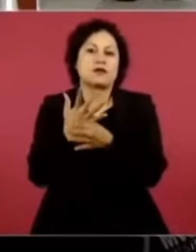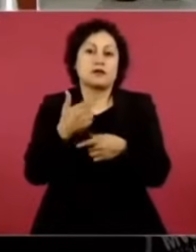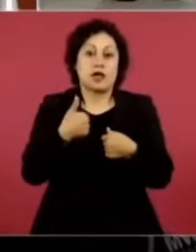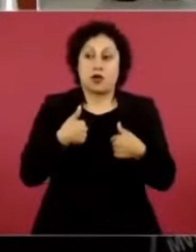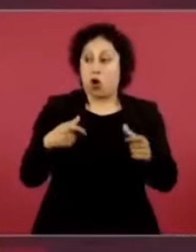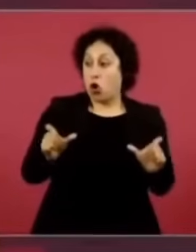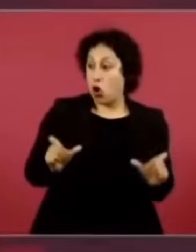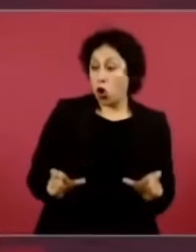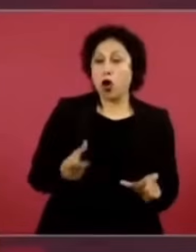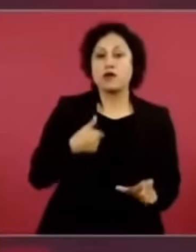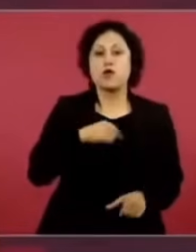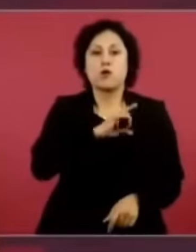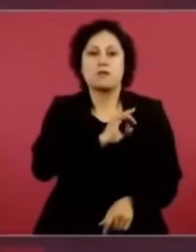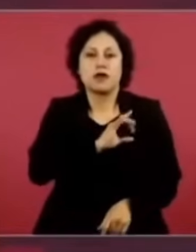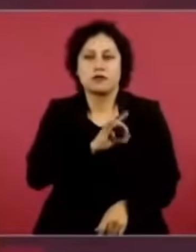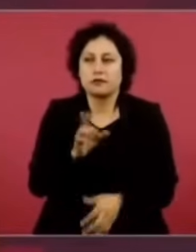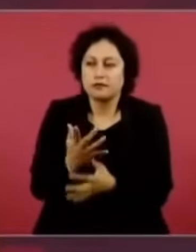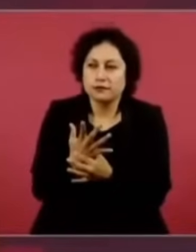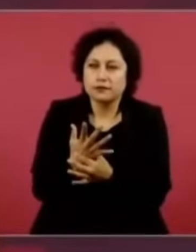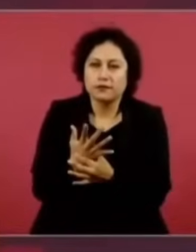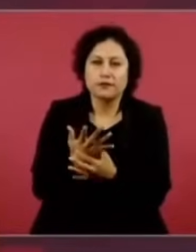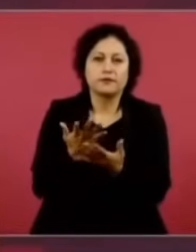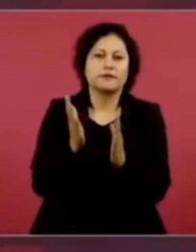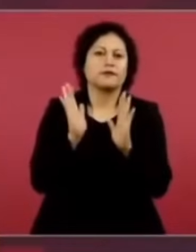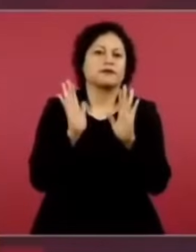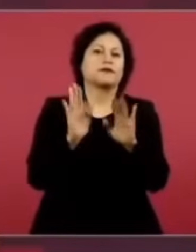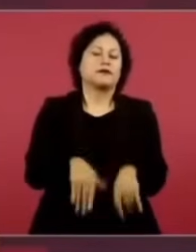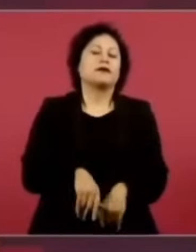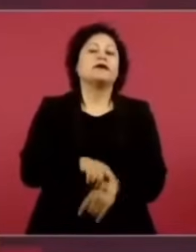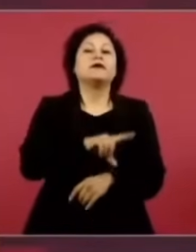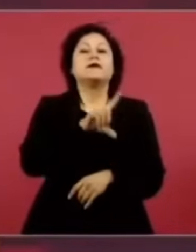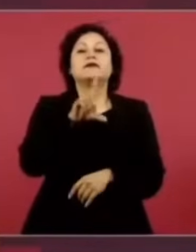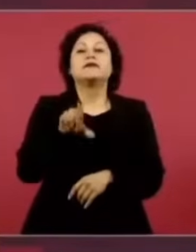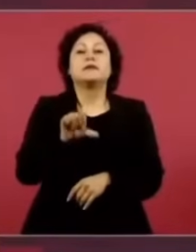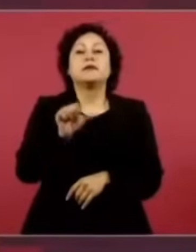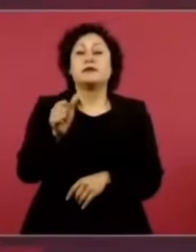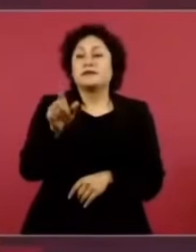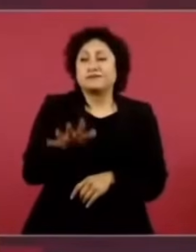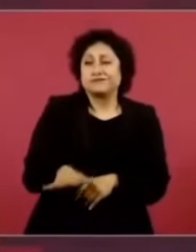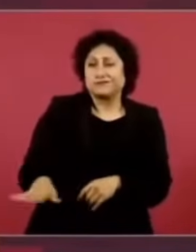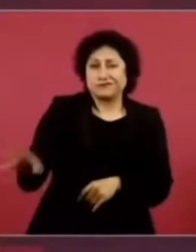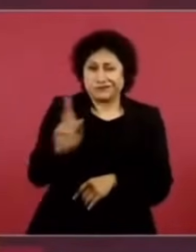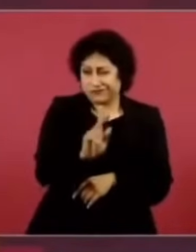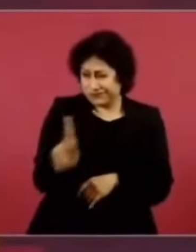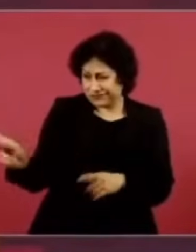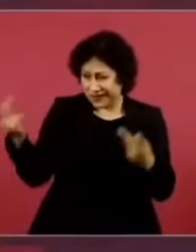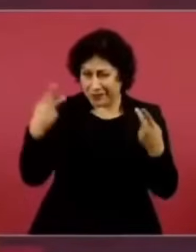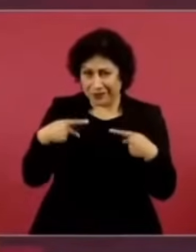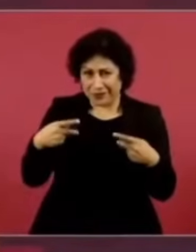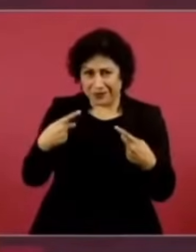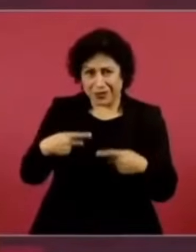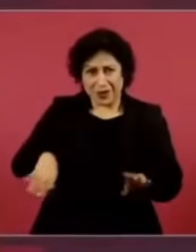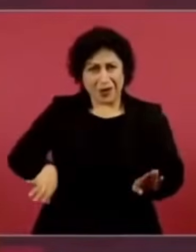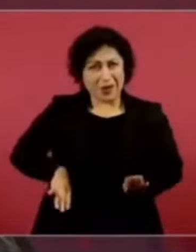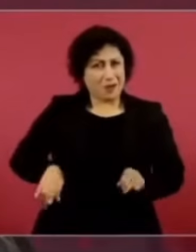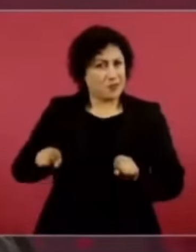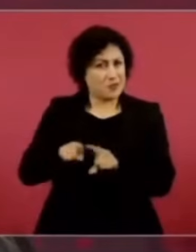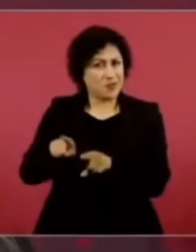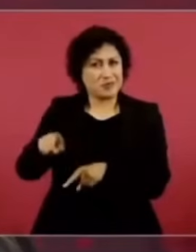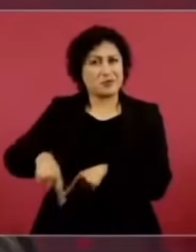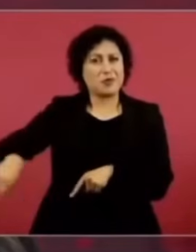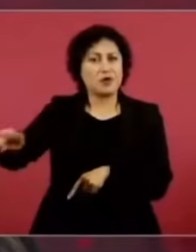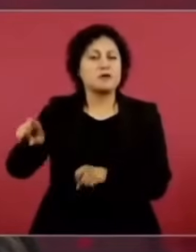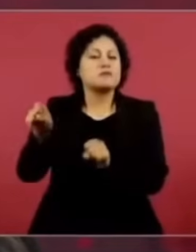Luego, hasta todos ellos, todos, hasta